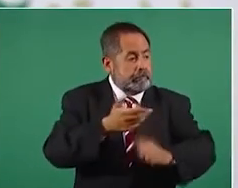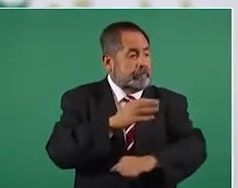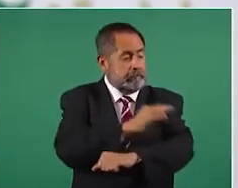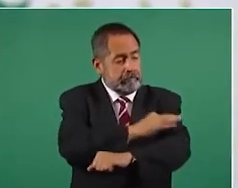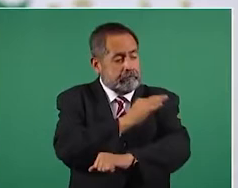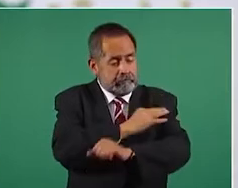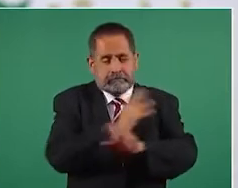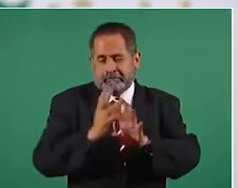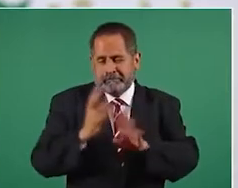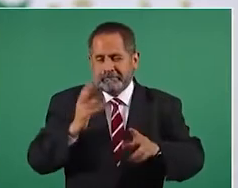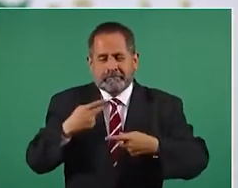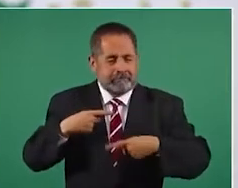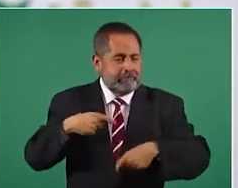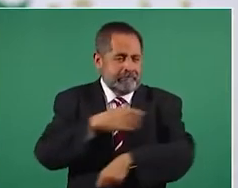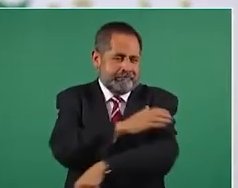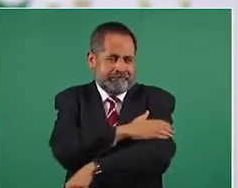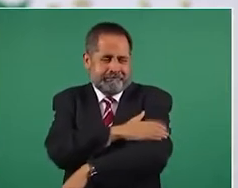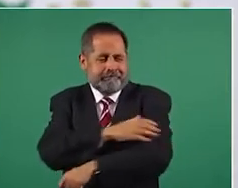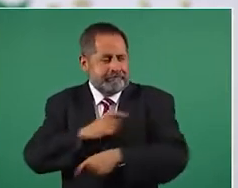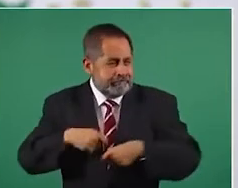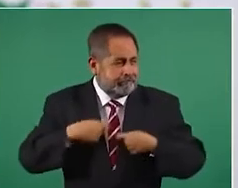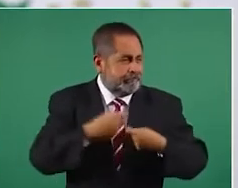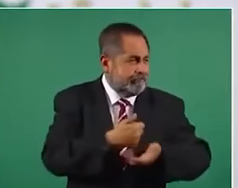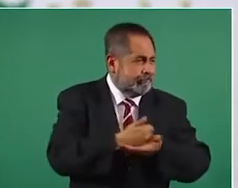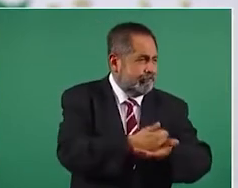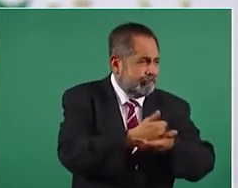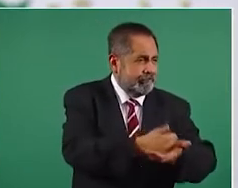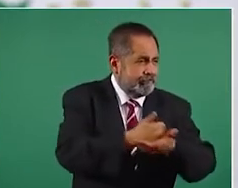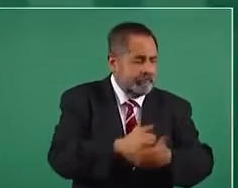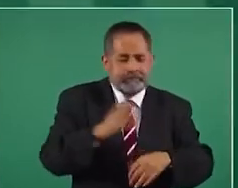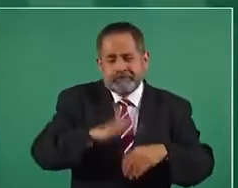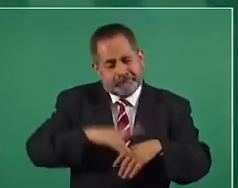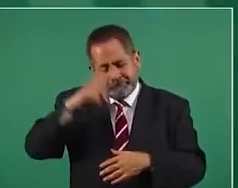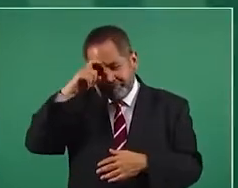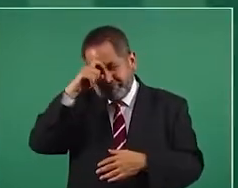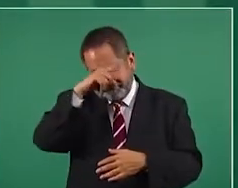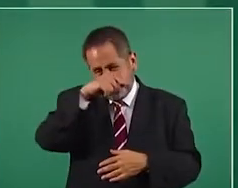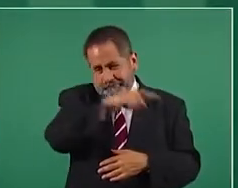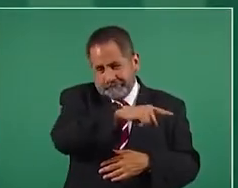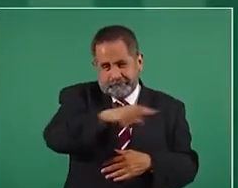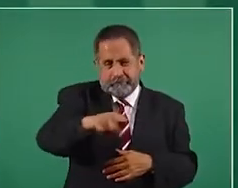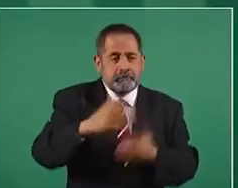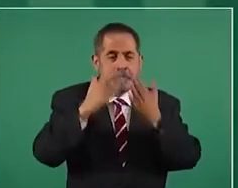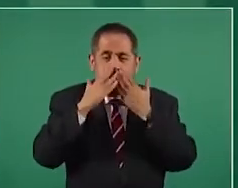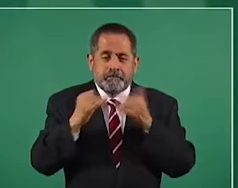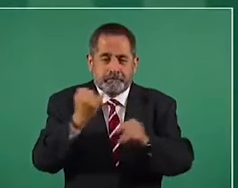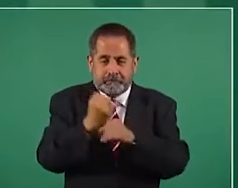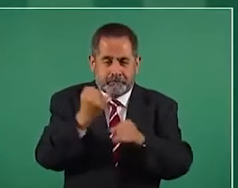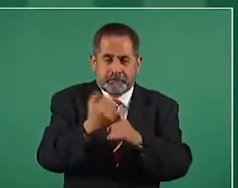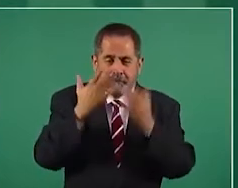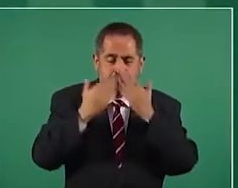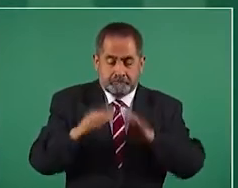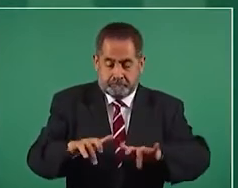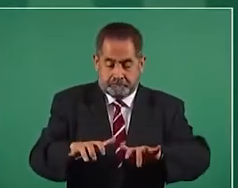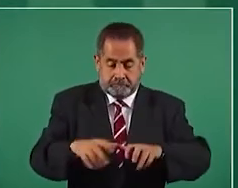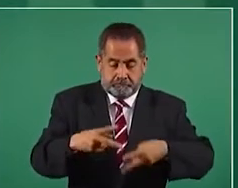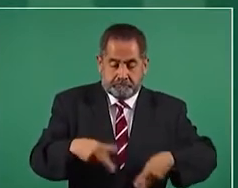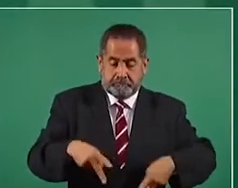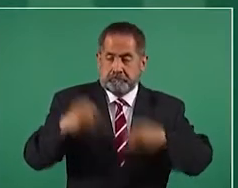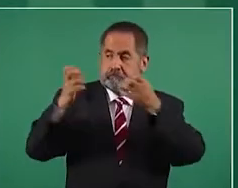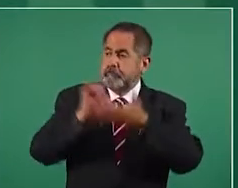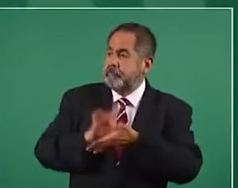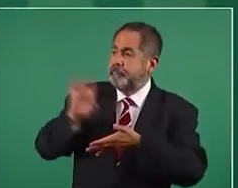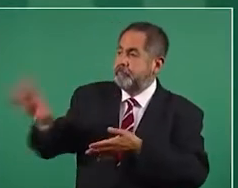de la brigada de vacunación Correcaminos es más difícil, no hay acceso pleno a internet y